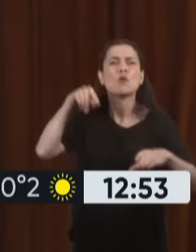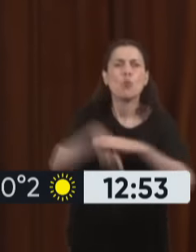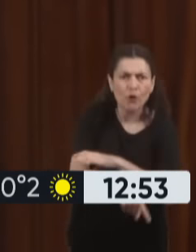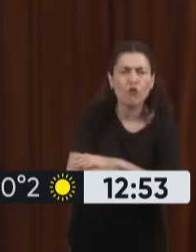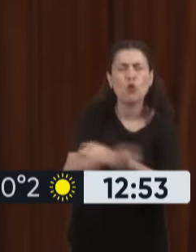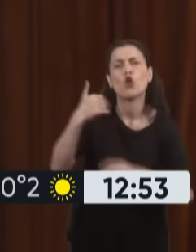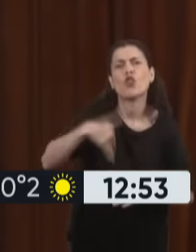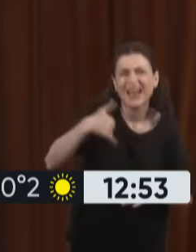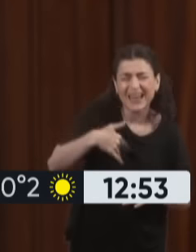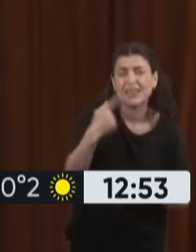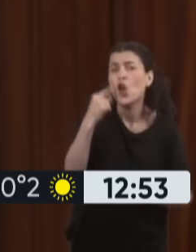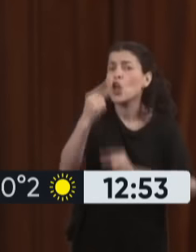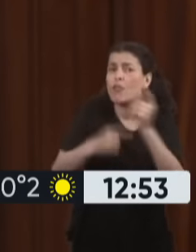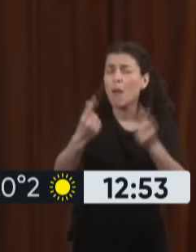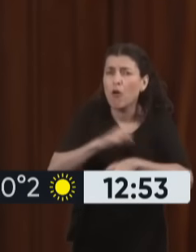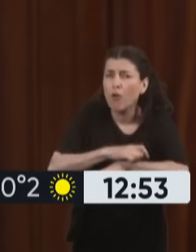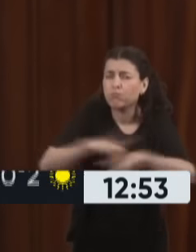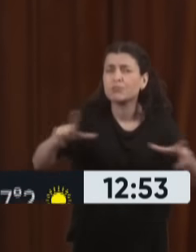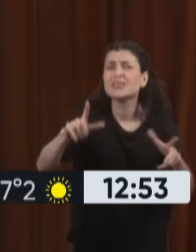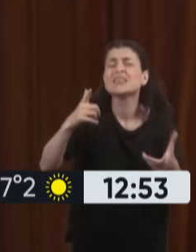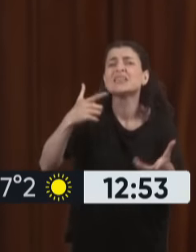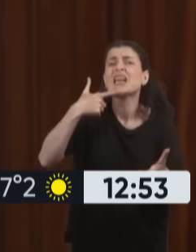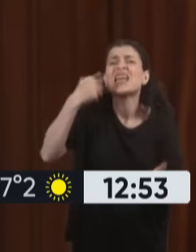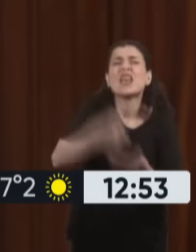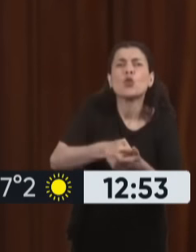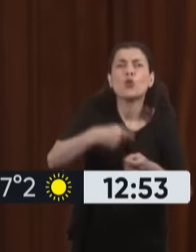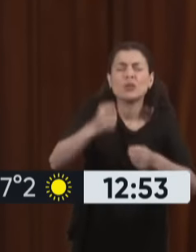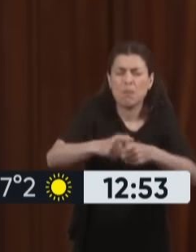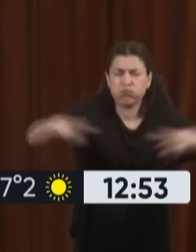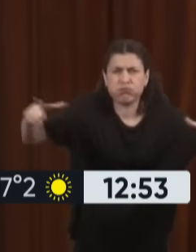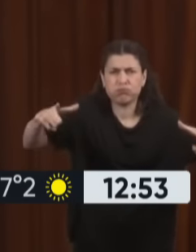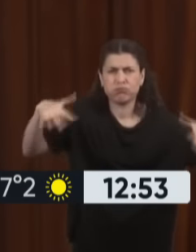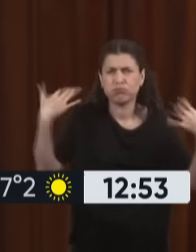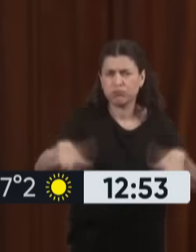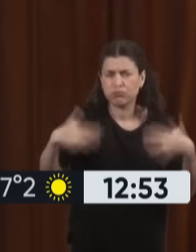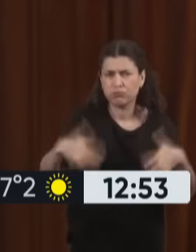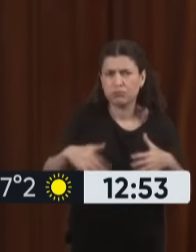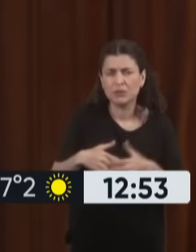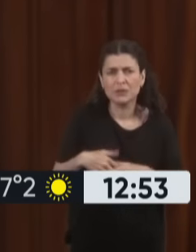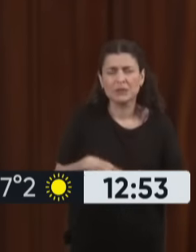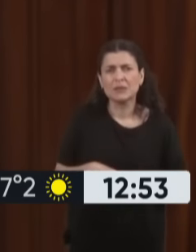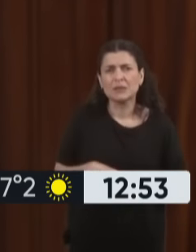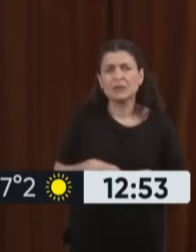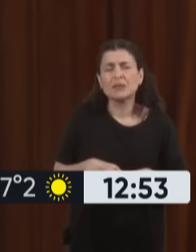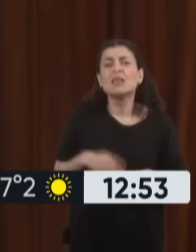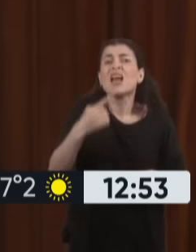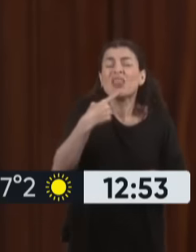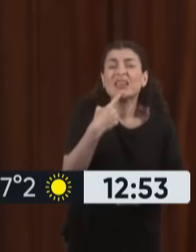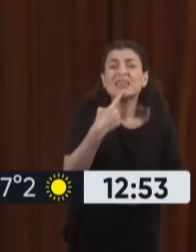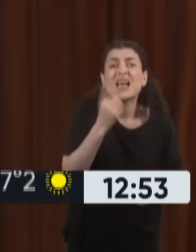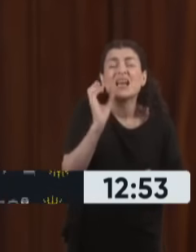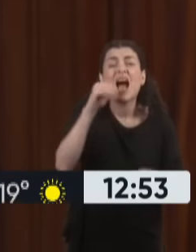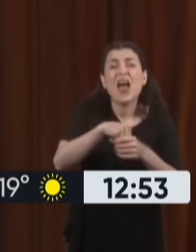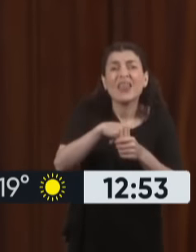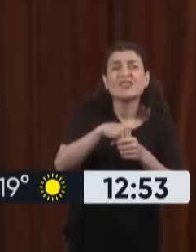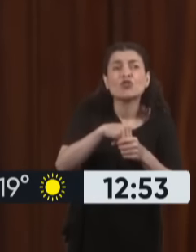haber un boom industrial genuino que todavía no podemos ni siquiera imaginar. ¿Esto quiere decir que todos van a ganar?